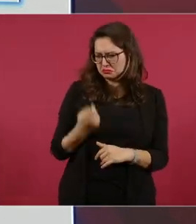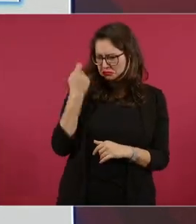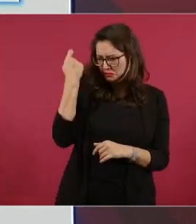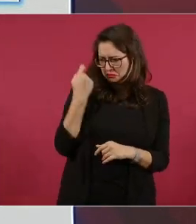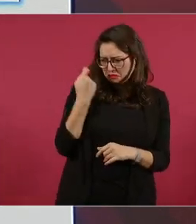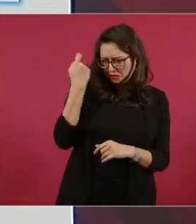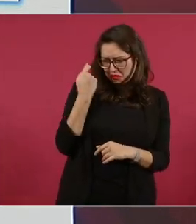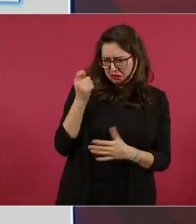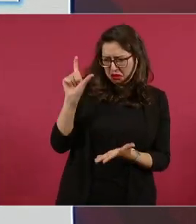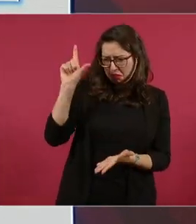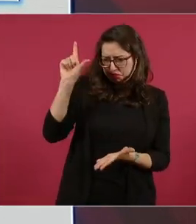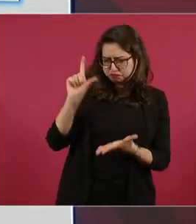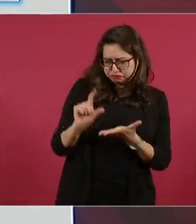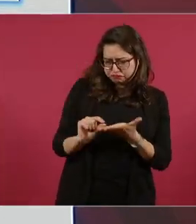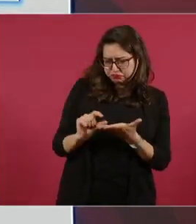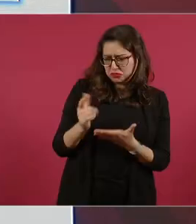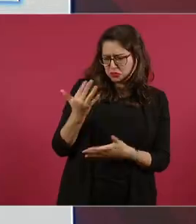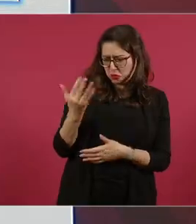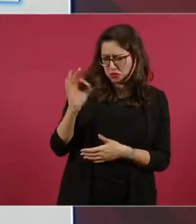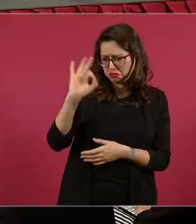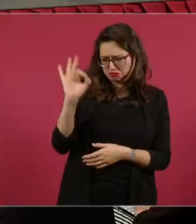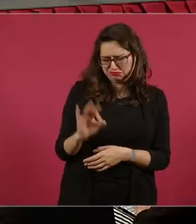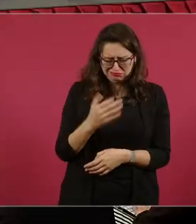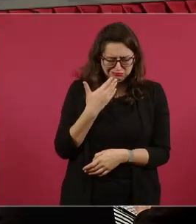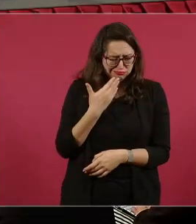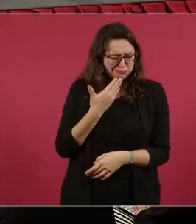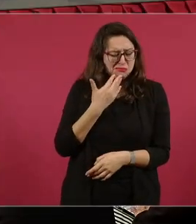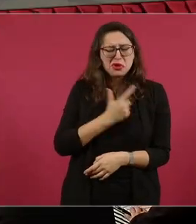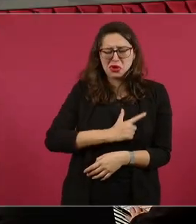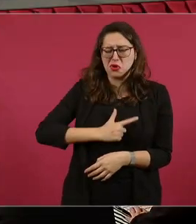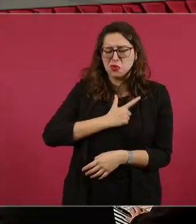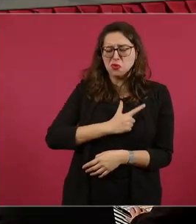reciba al final la mitad,